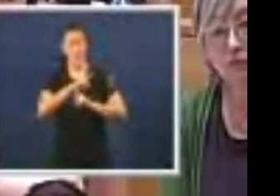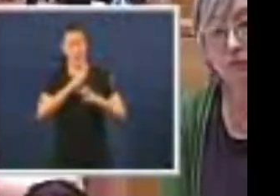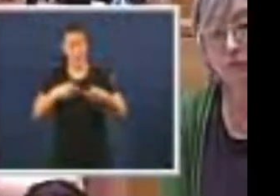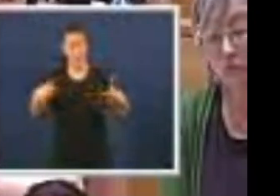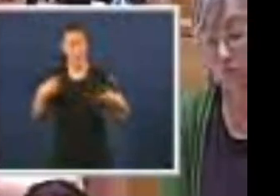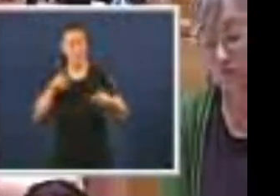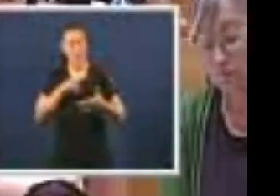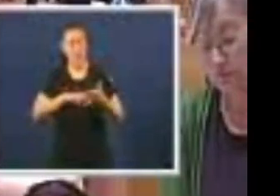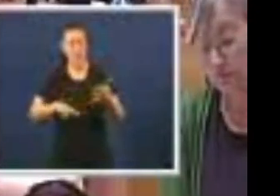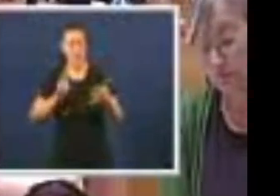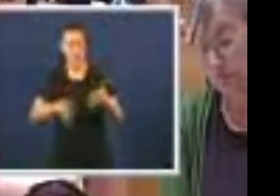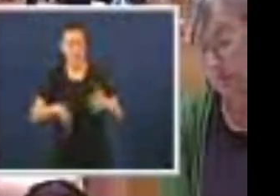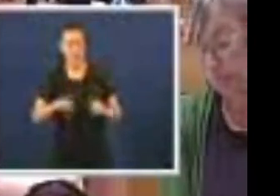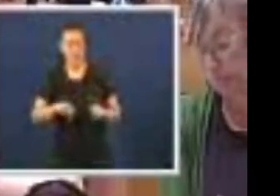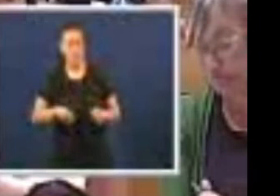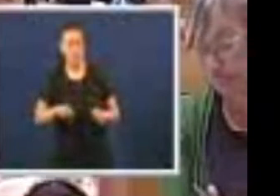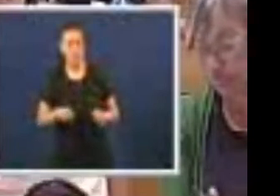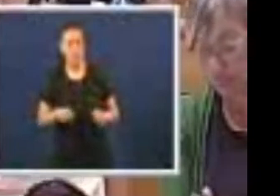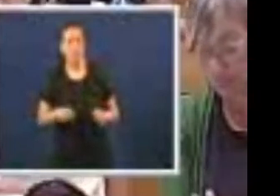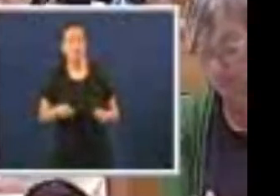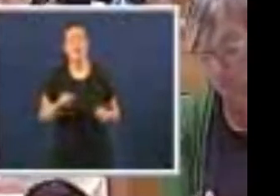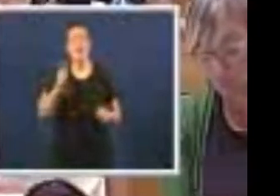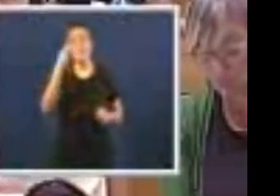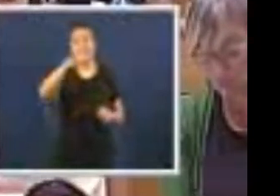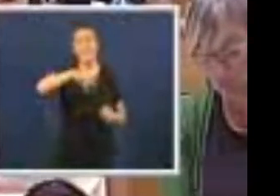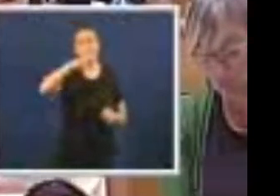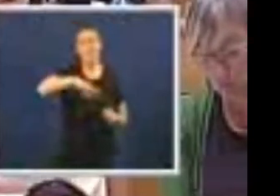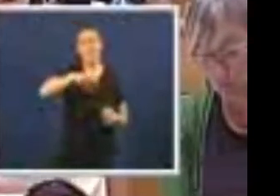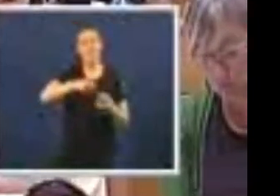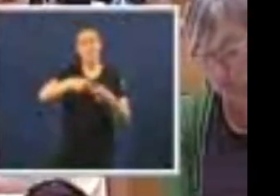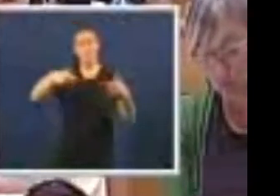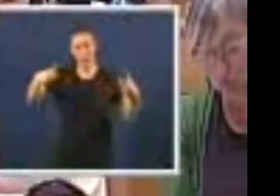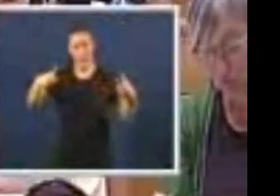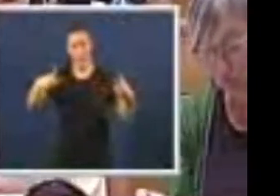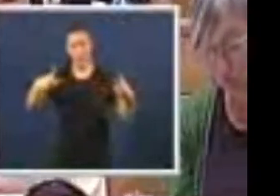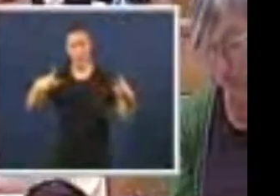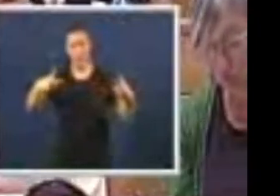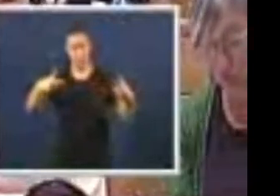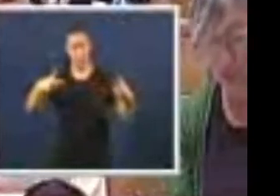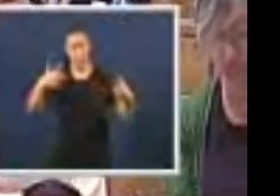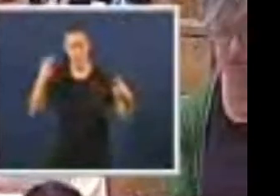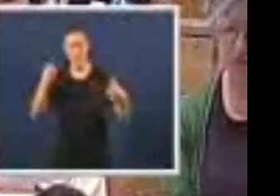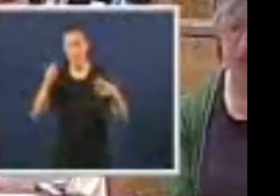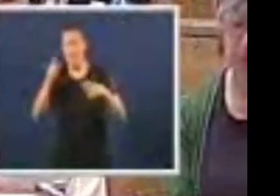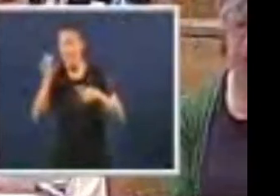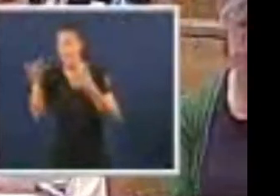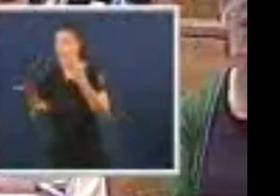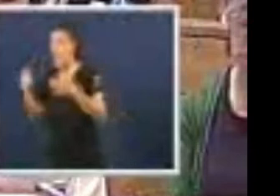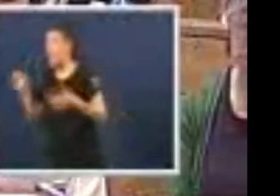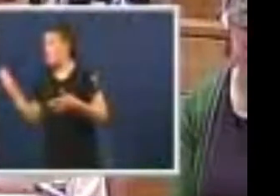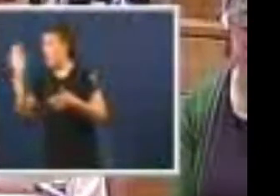galegos, que hai máis xente no paro no primeiro trimestre e que o crecemento do desemprego en Galiza é moi superior á media do Estado.